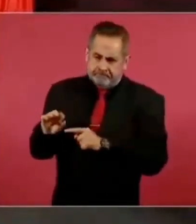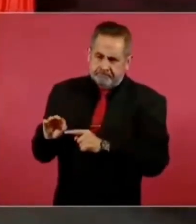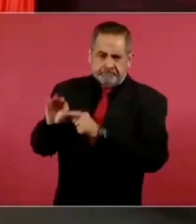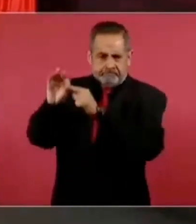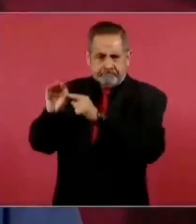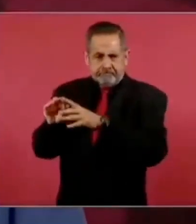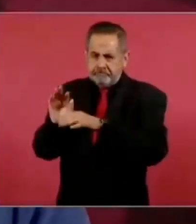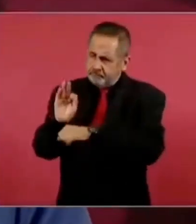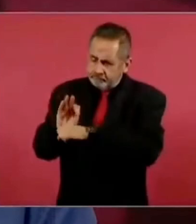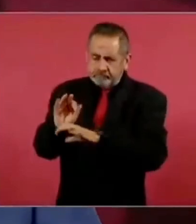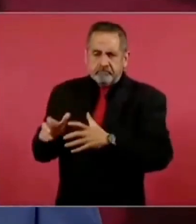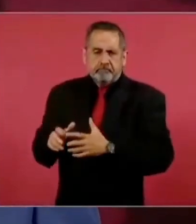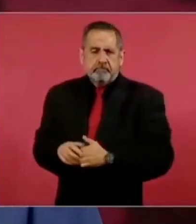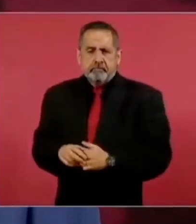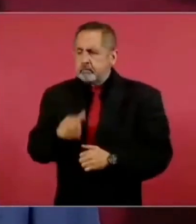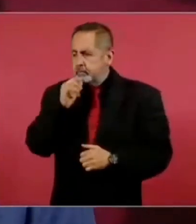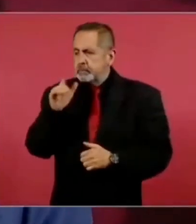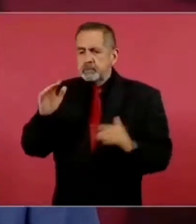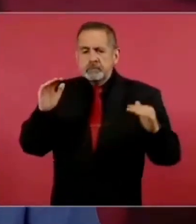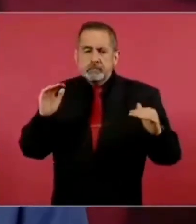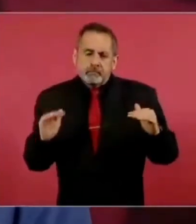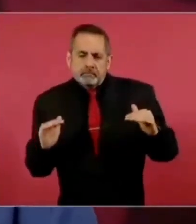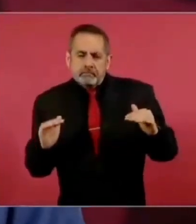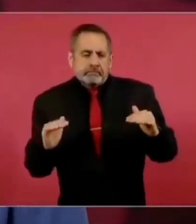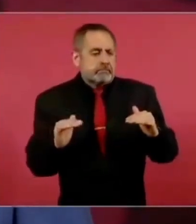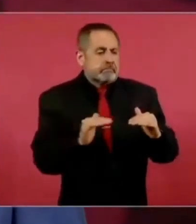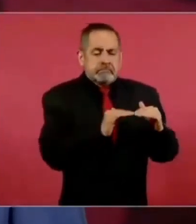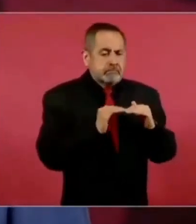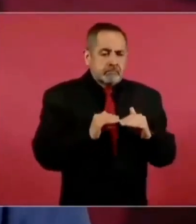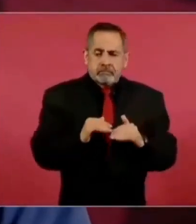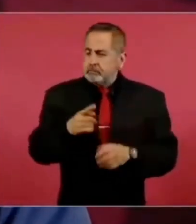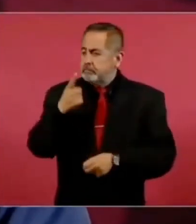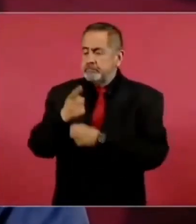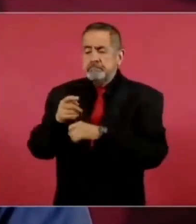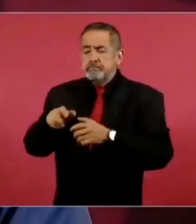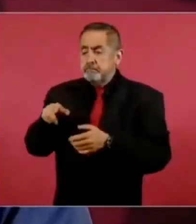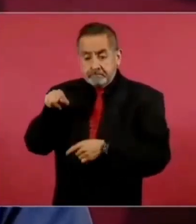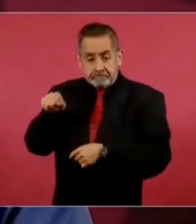No puede estar por encima del interés público